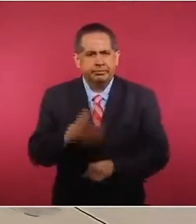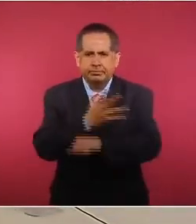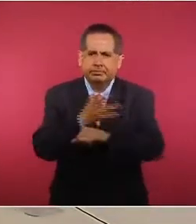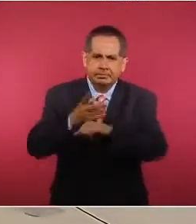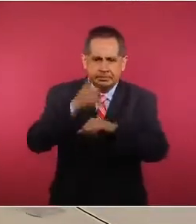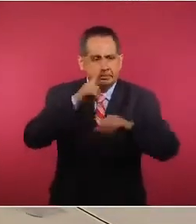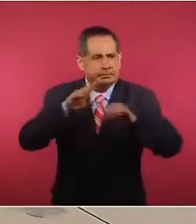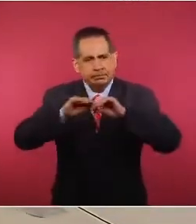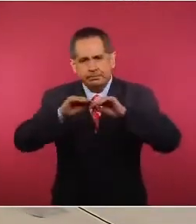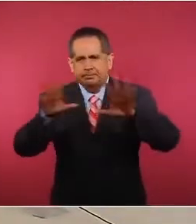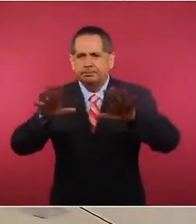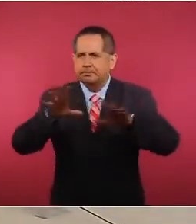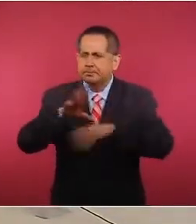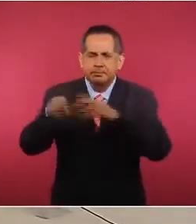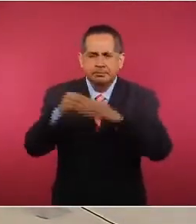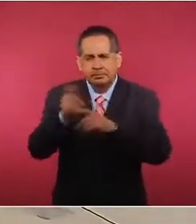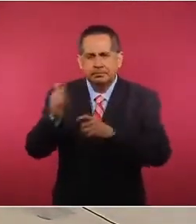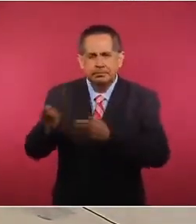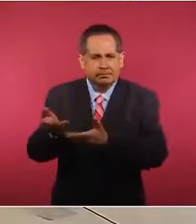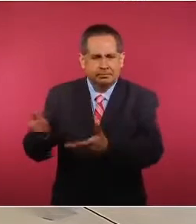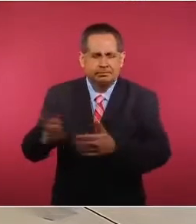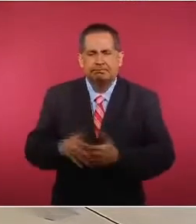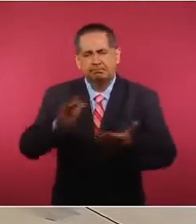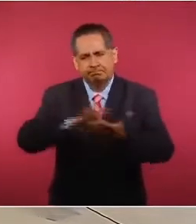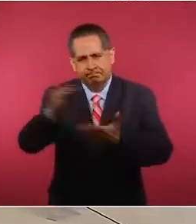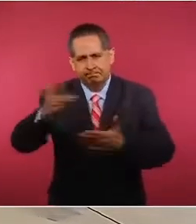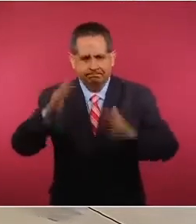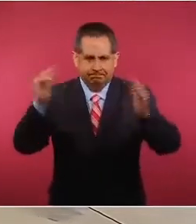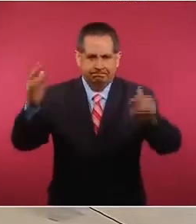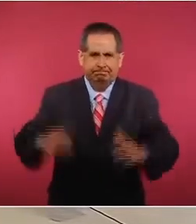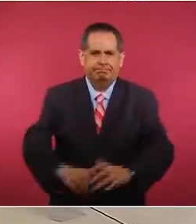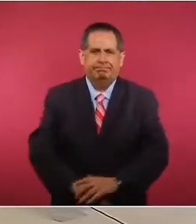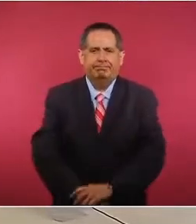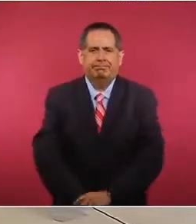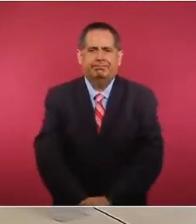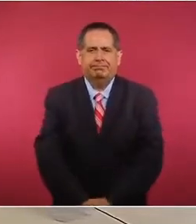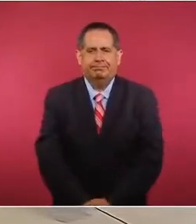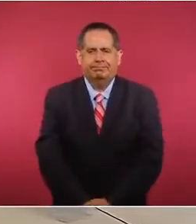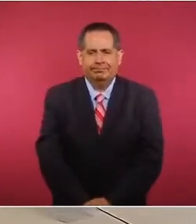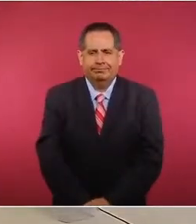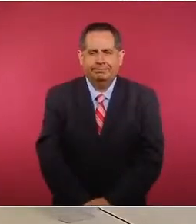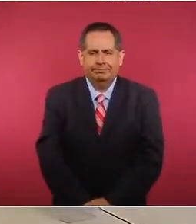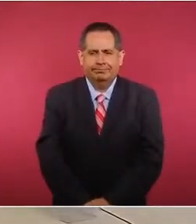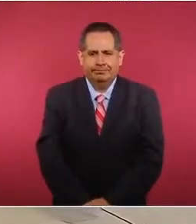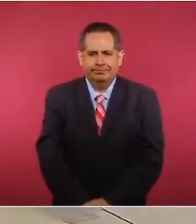Transparentar toda la información. Muchas gracias.